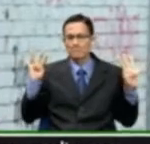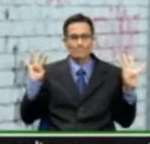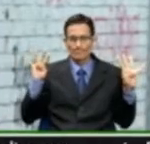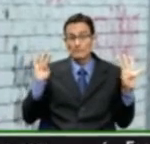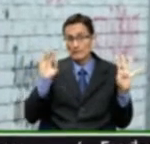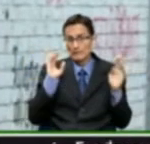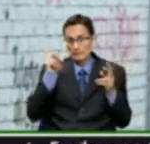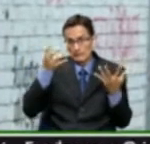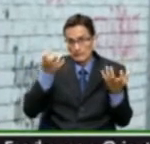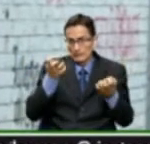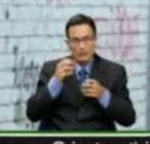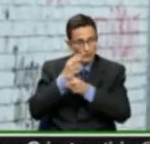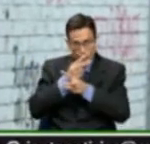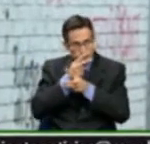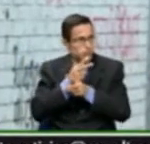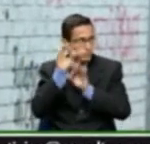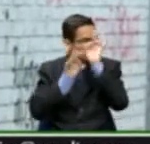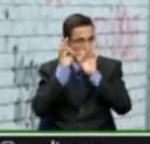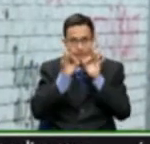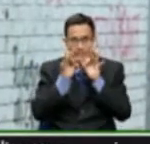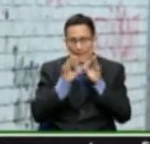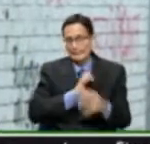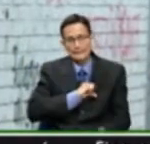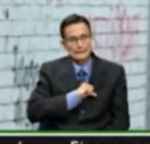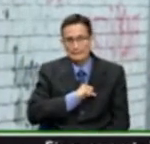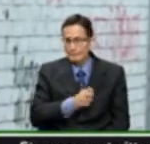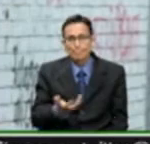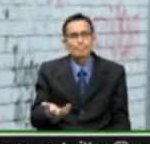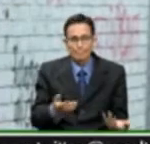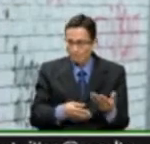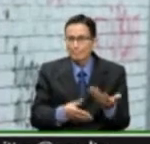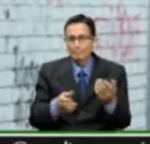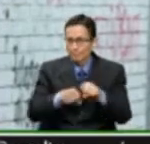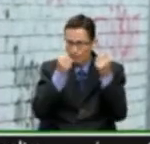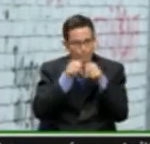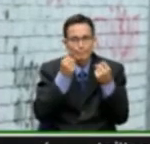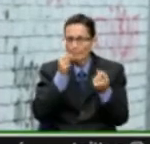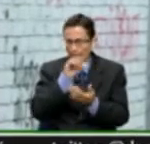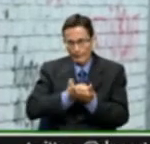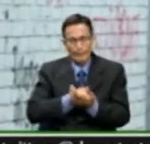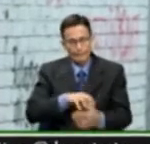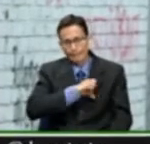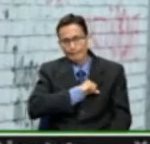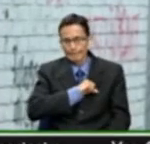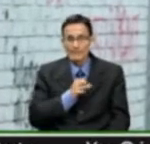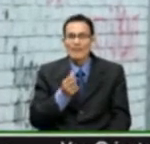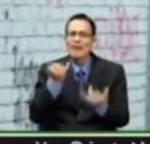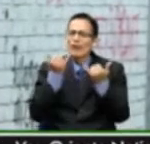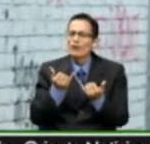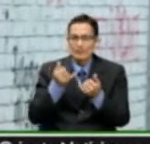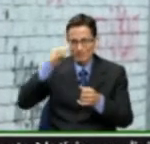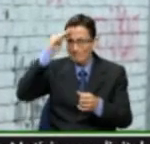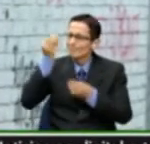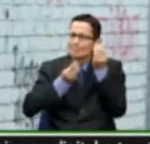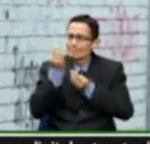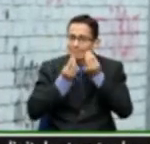UIS adelantada ayer en horas de la tarde, pues desafortunadamente ocurrieron actos como estos de vandalismo. Lo que está haciendo ahorita las autoridades